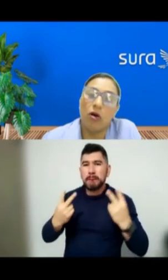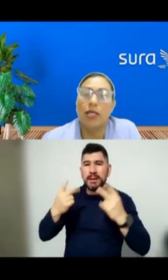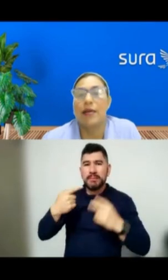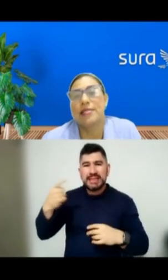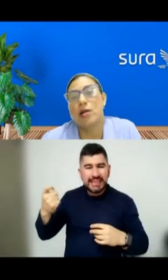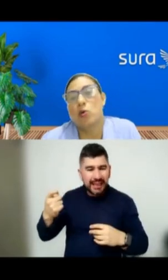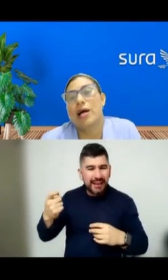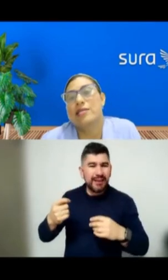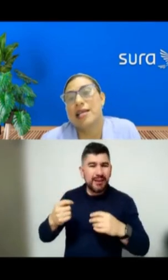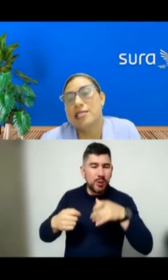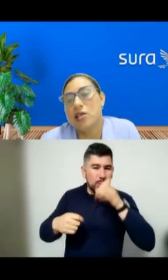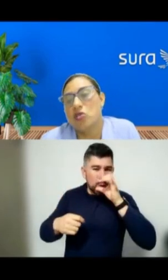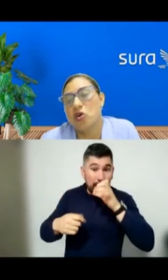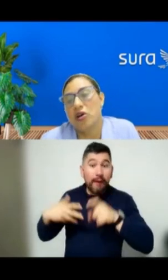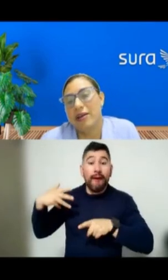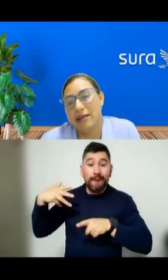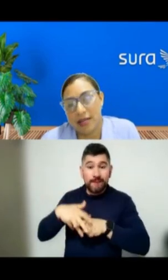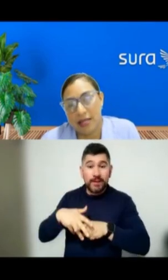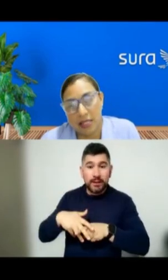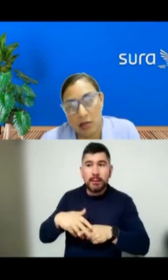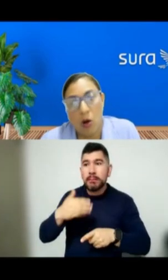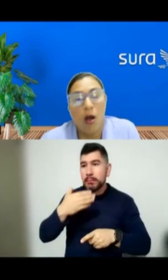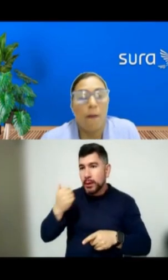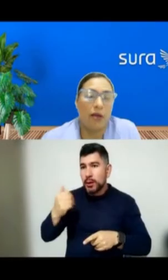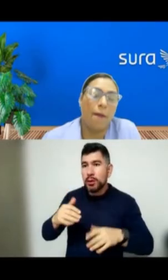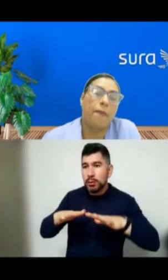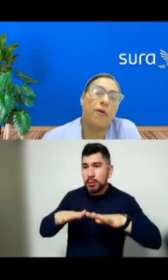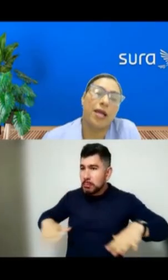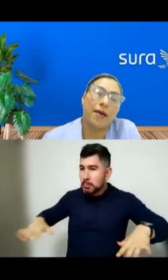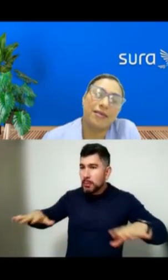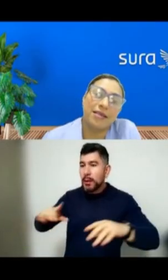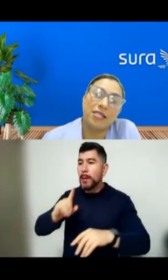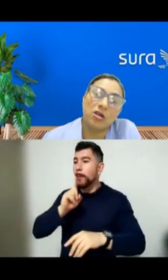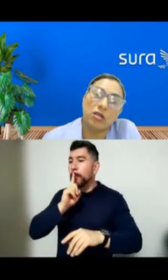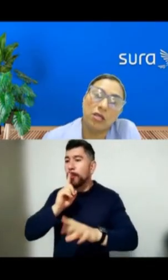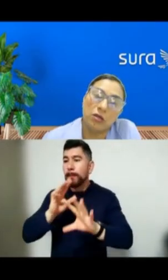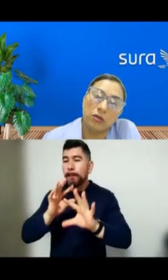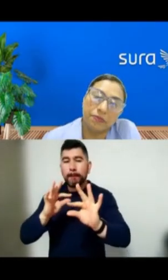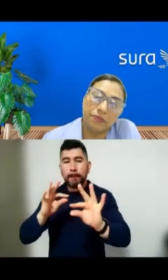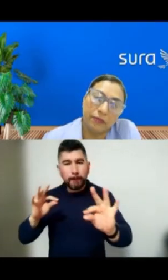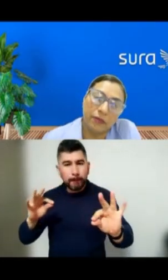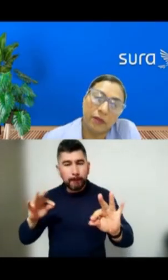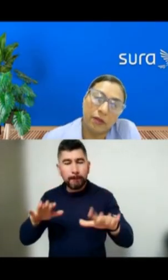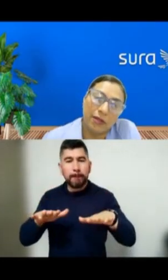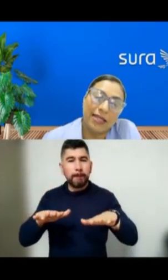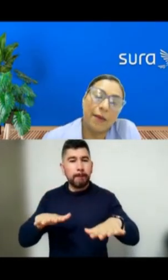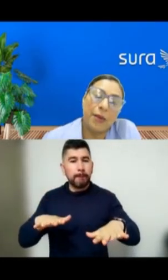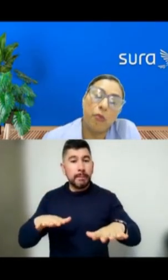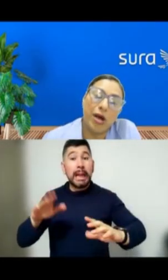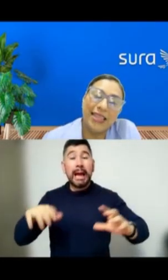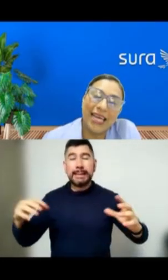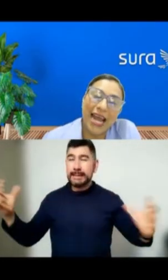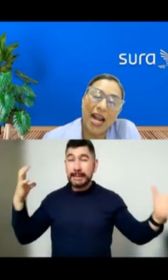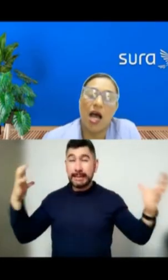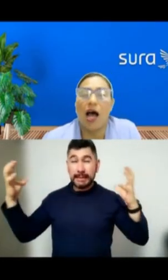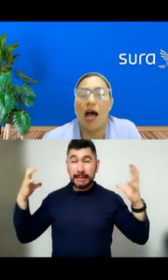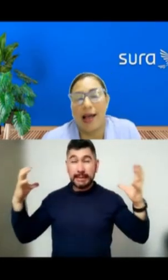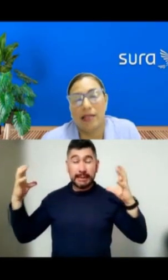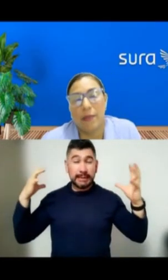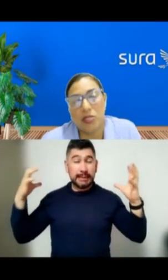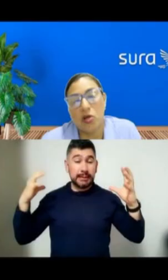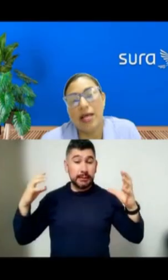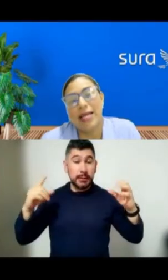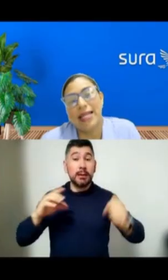nuestro organismo y debe ser un lugar silencioso y tranquilo. ¿Por qué? Porque a veces el sonido, ¿verdad? También puede